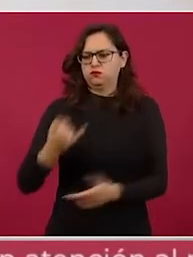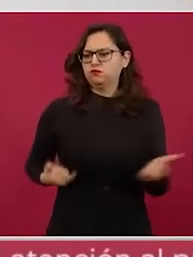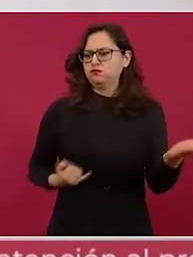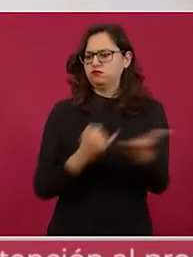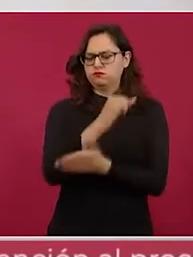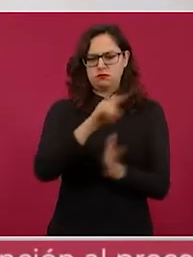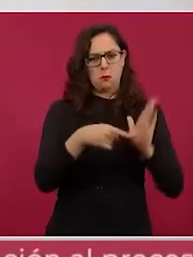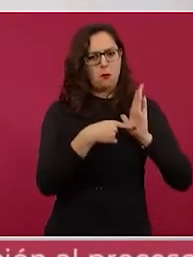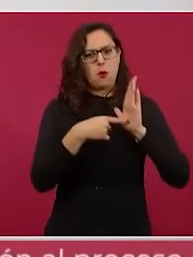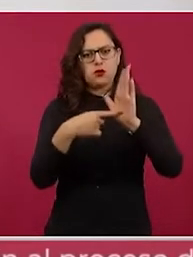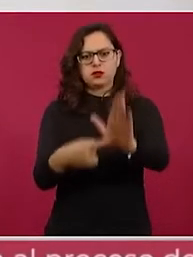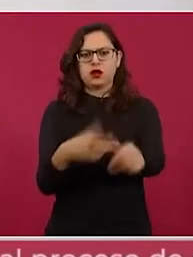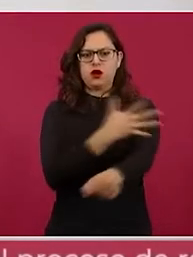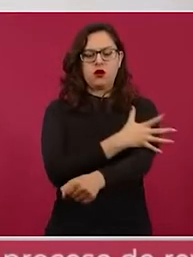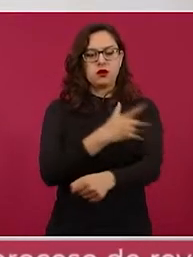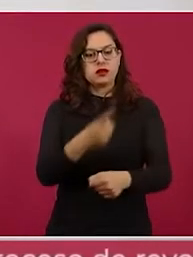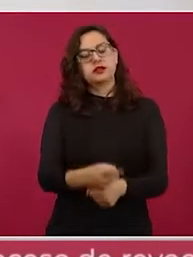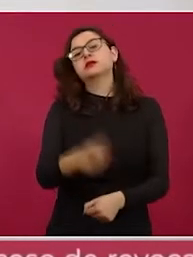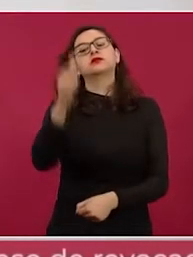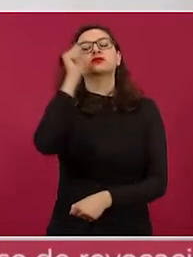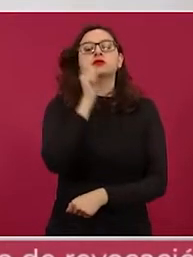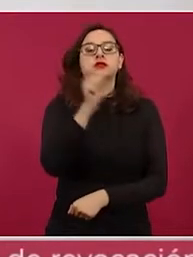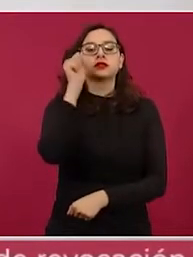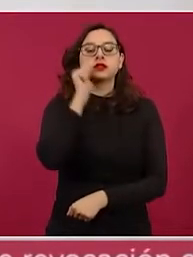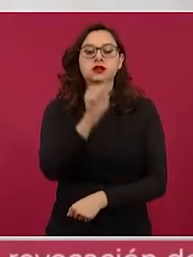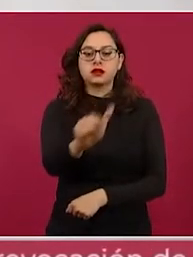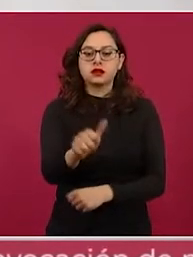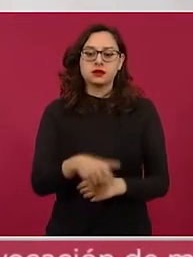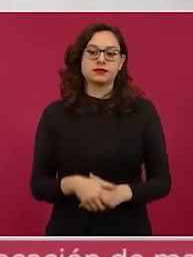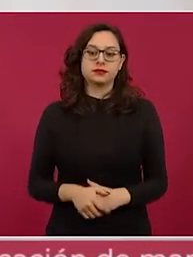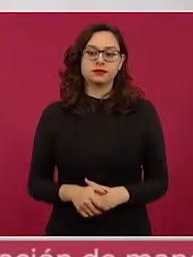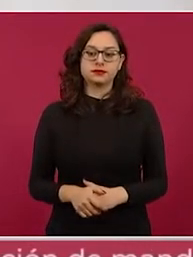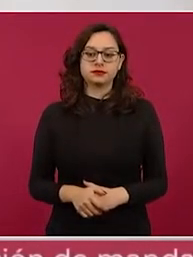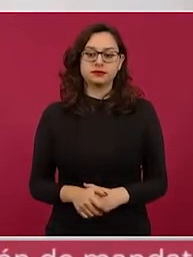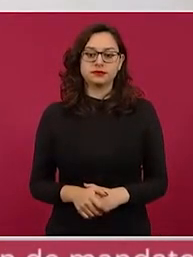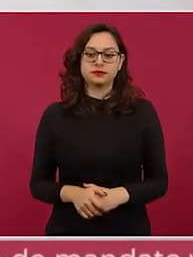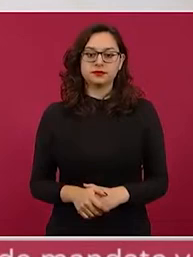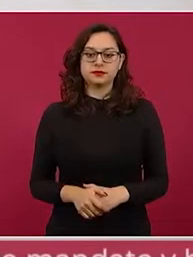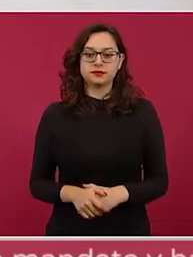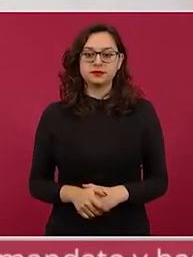Además, fíjense lo